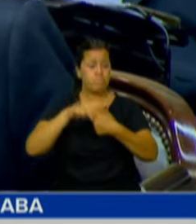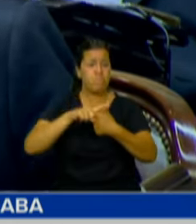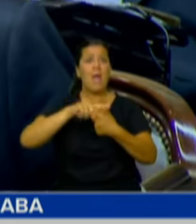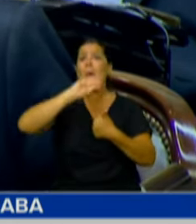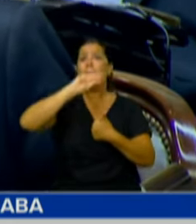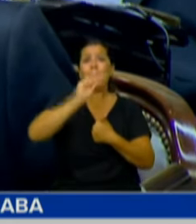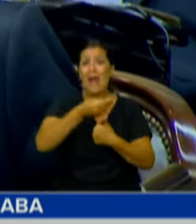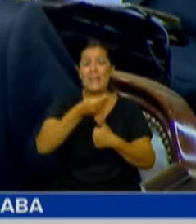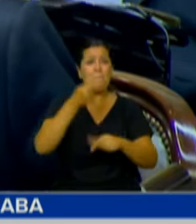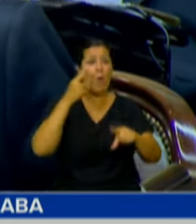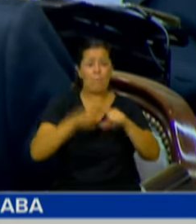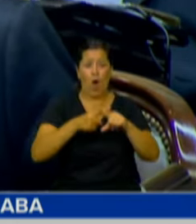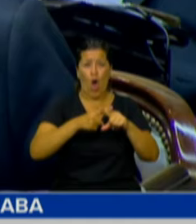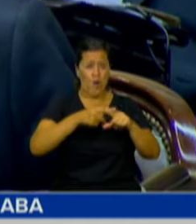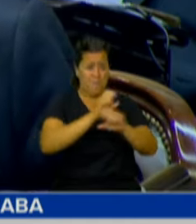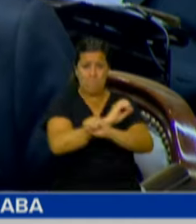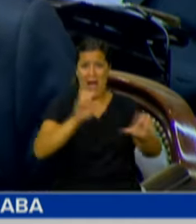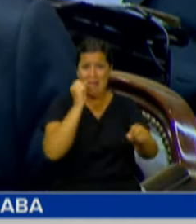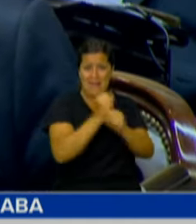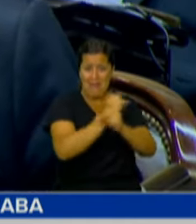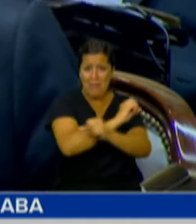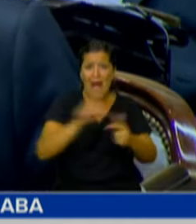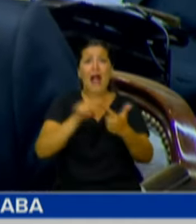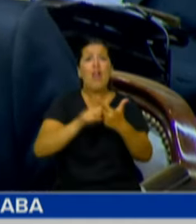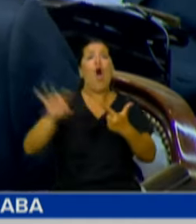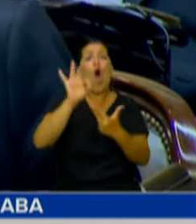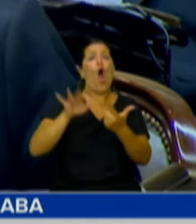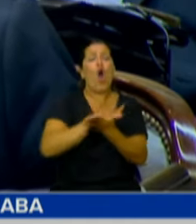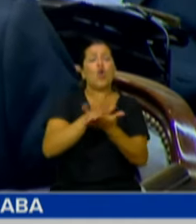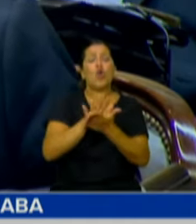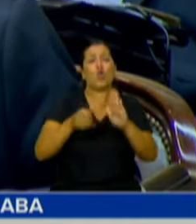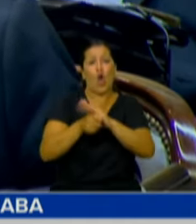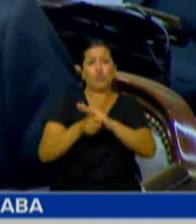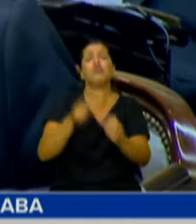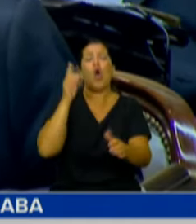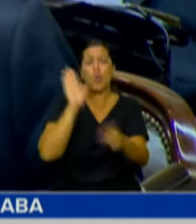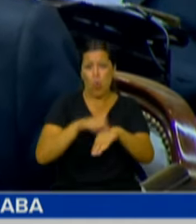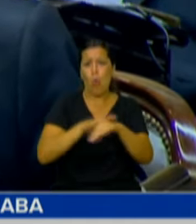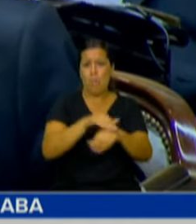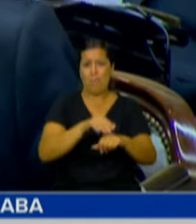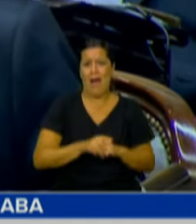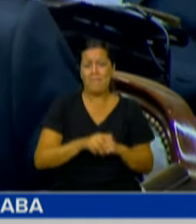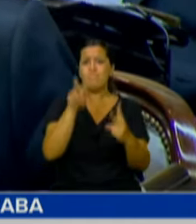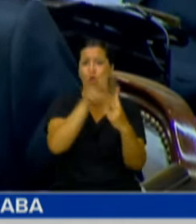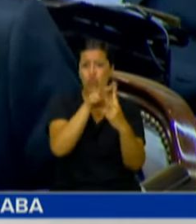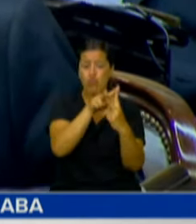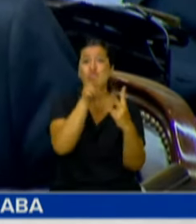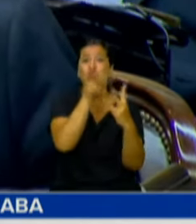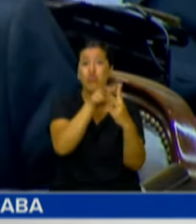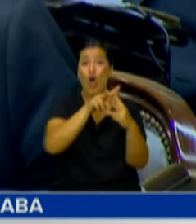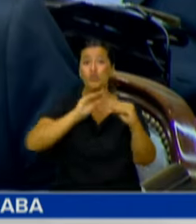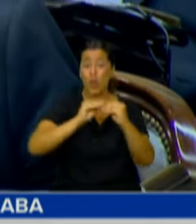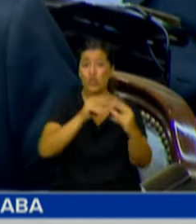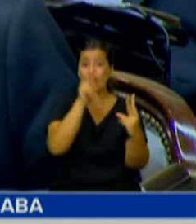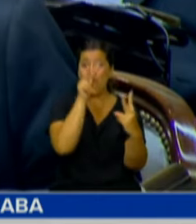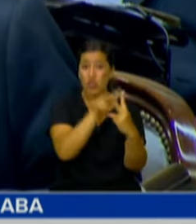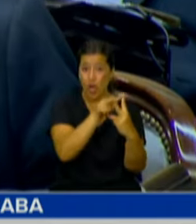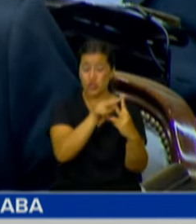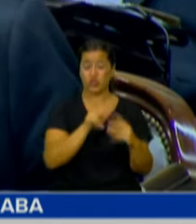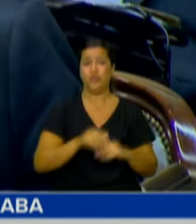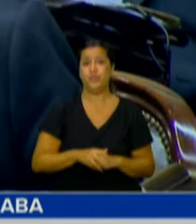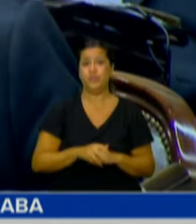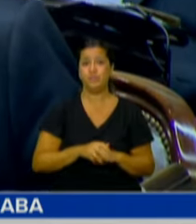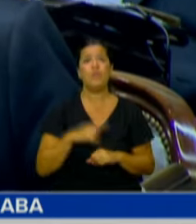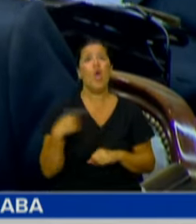nuevo se ha trabajado Yo creo que el congreso con mucha intensidad eso